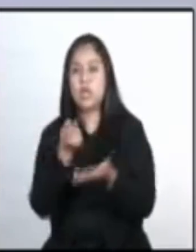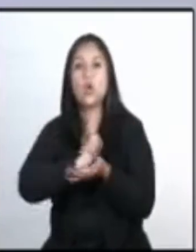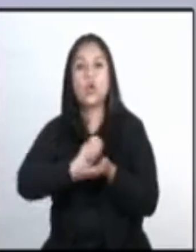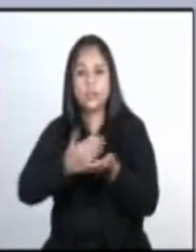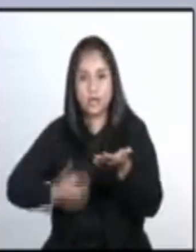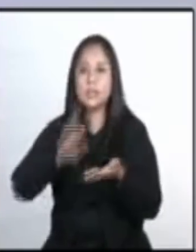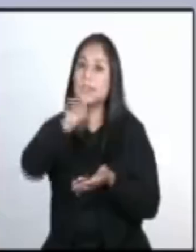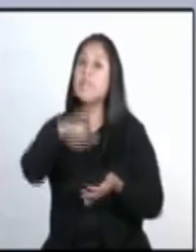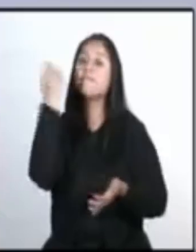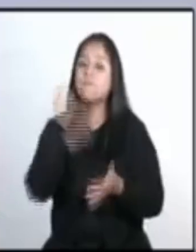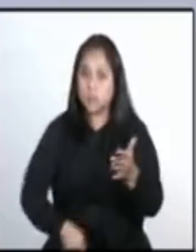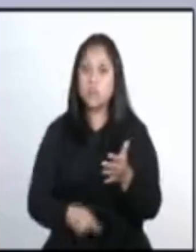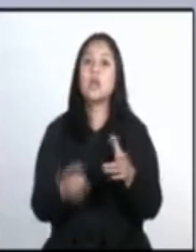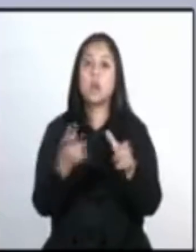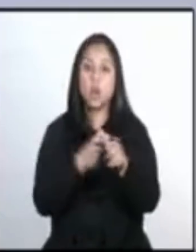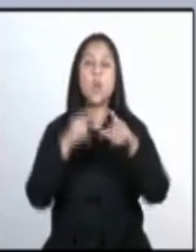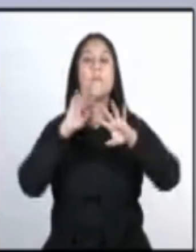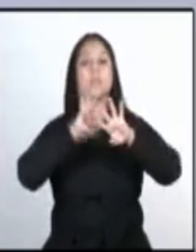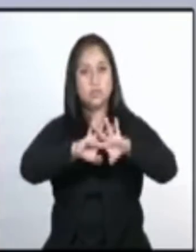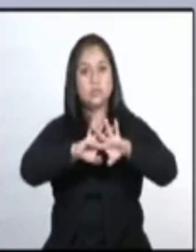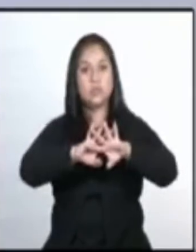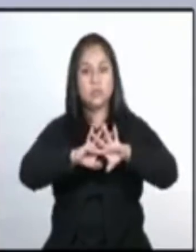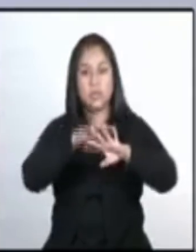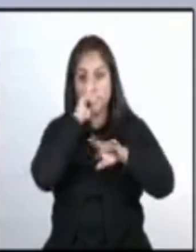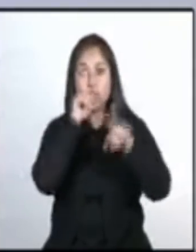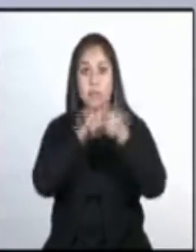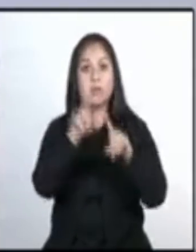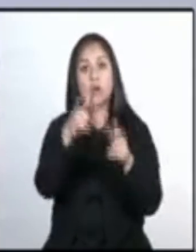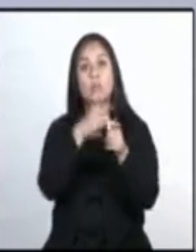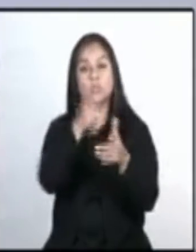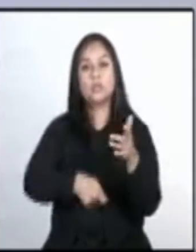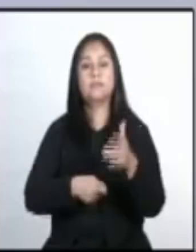será sancionado con prisión y también con una multa.